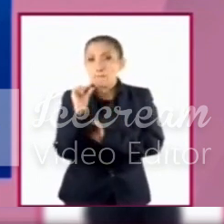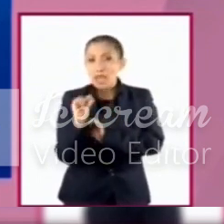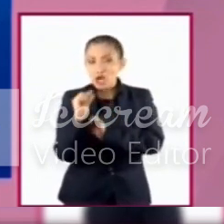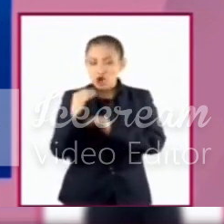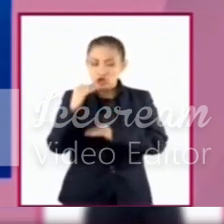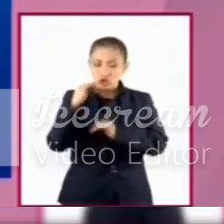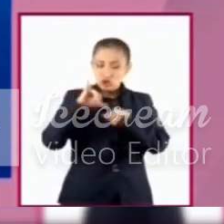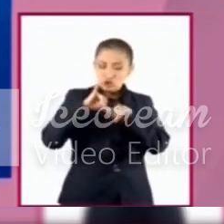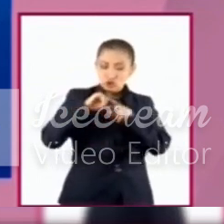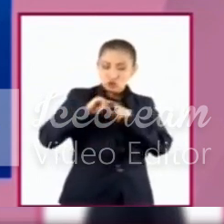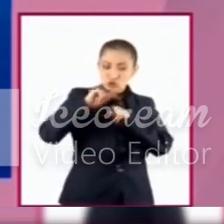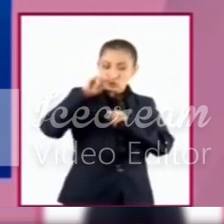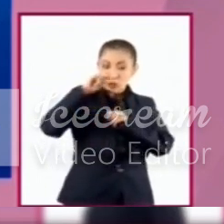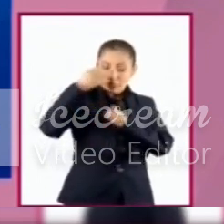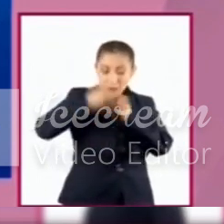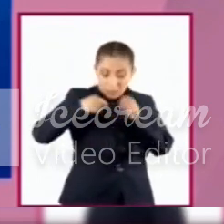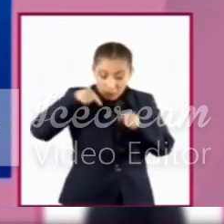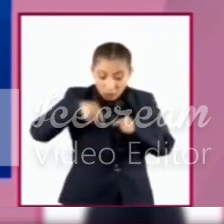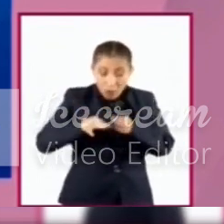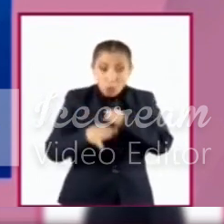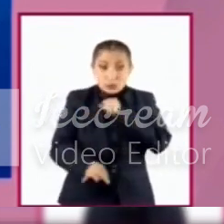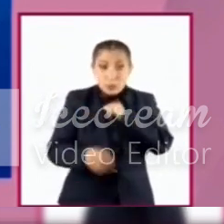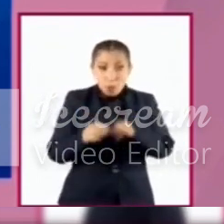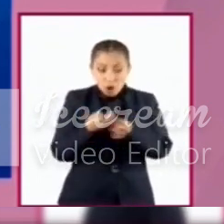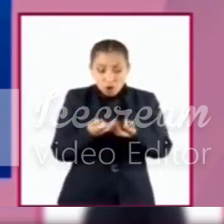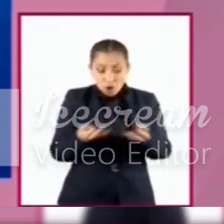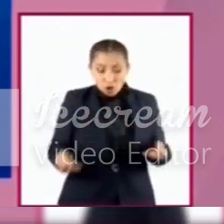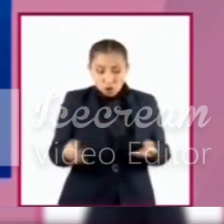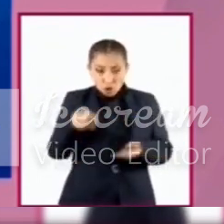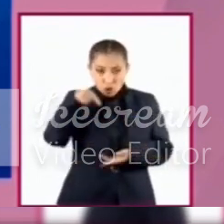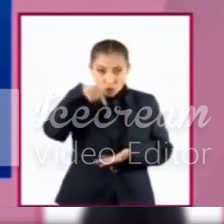la distancia que nos falta por llegar al fondo del mar.